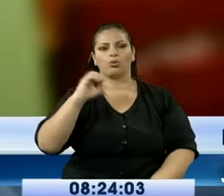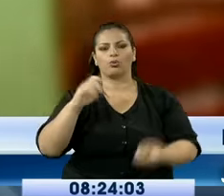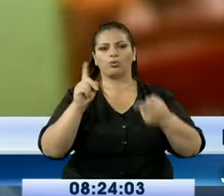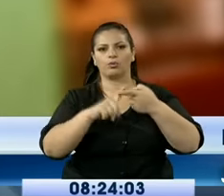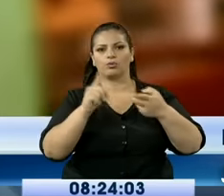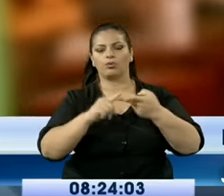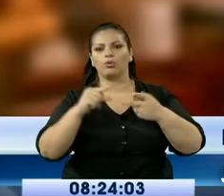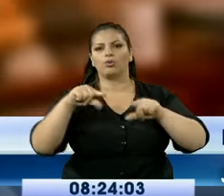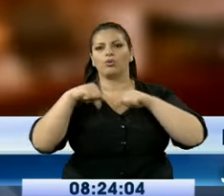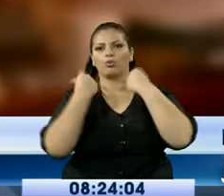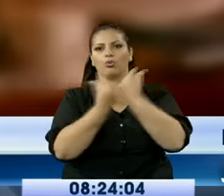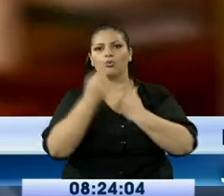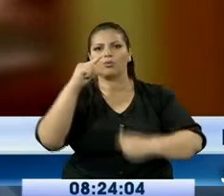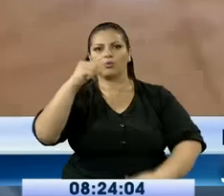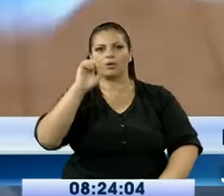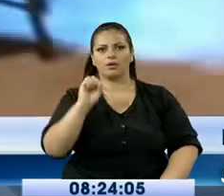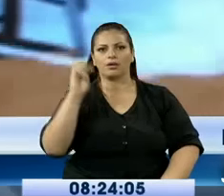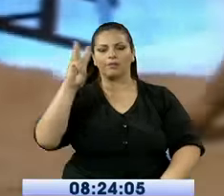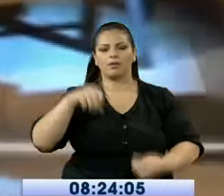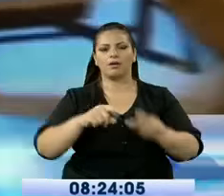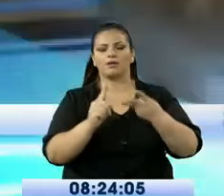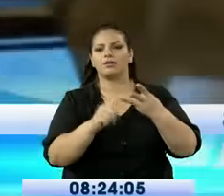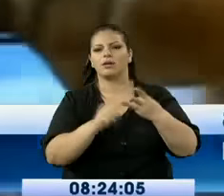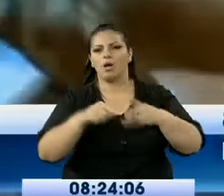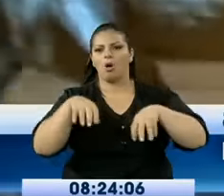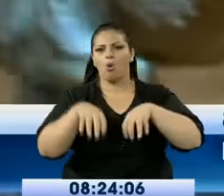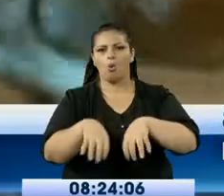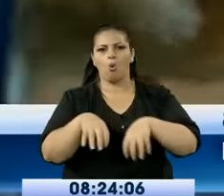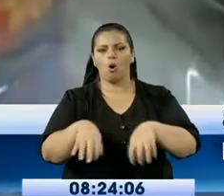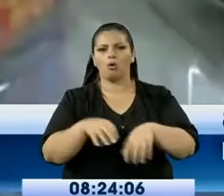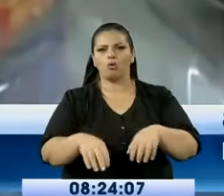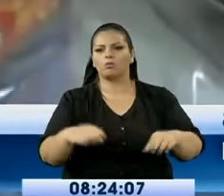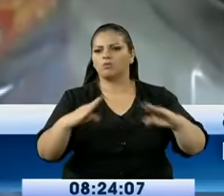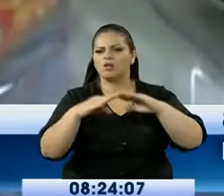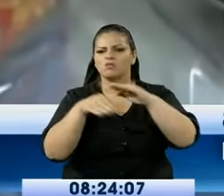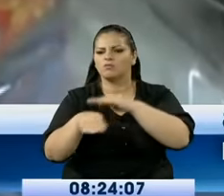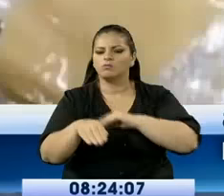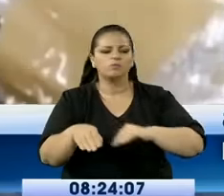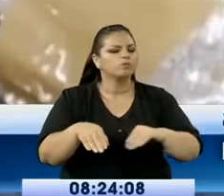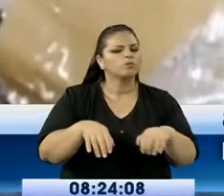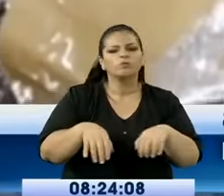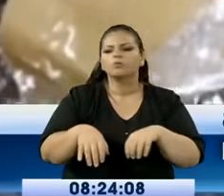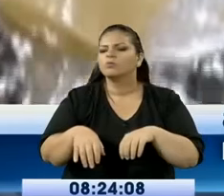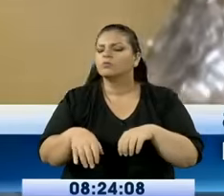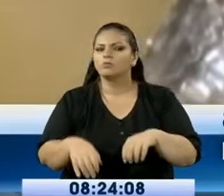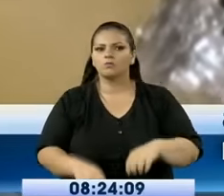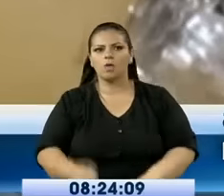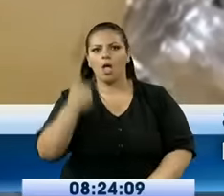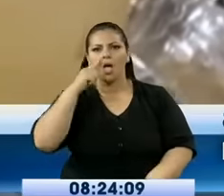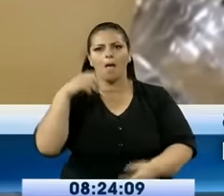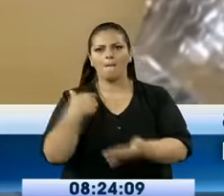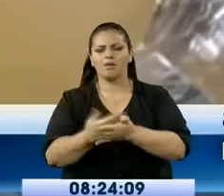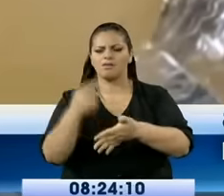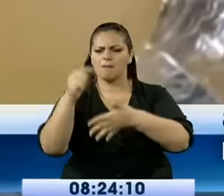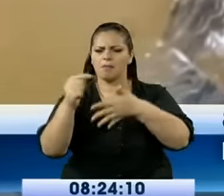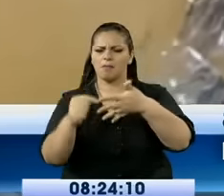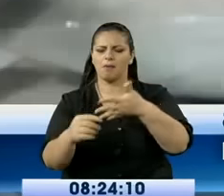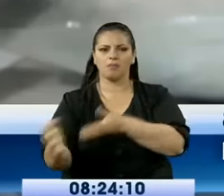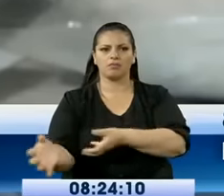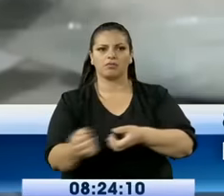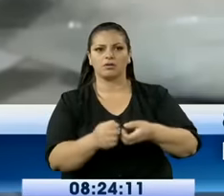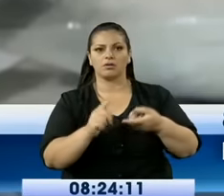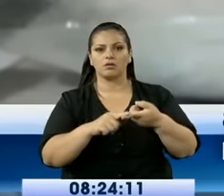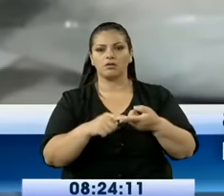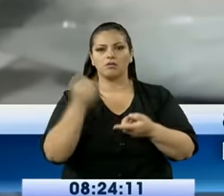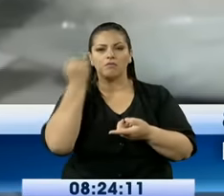táctico GEMA y unidad canina revisaron cada rincón de los domicilios. Poco a poco las evidencias iban apareciendo. Envolturas con una sustancia verdosa